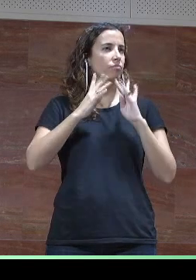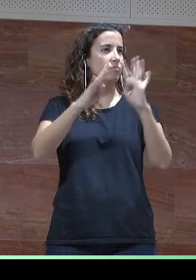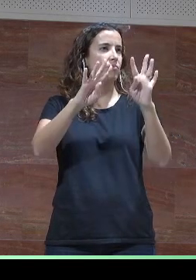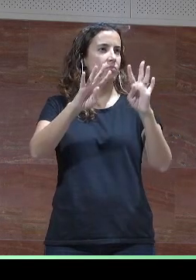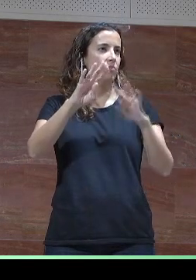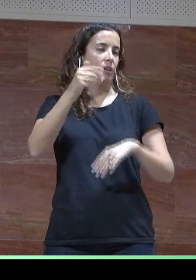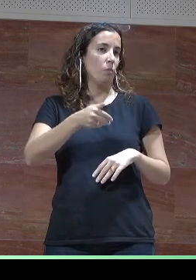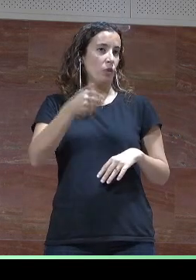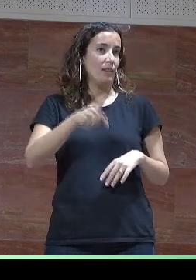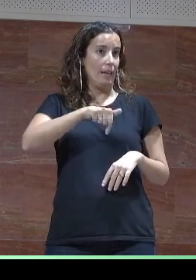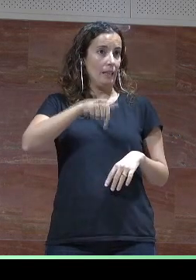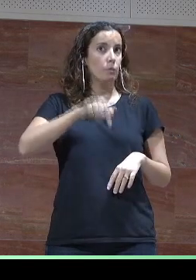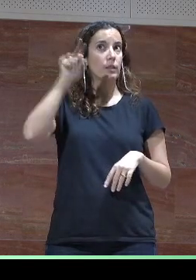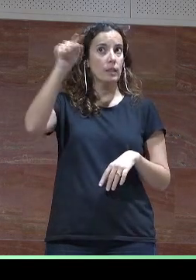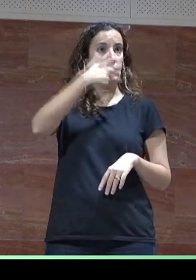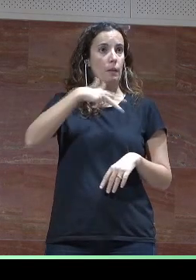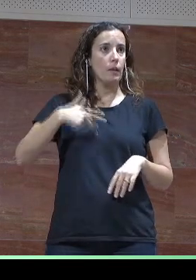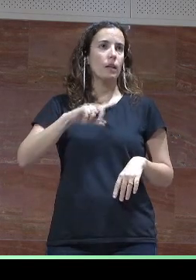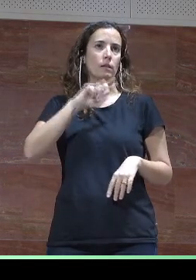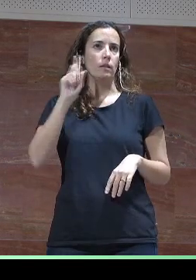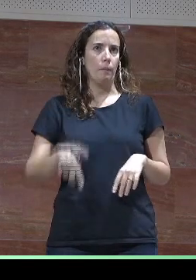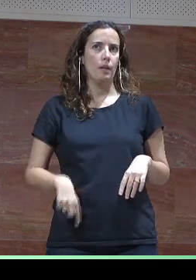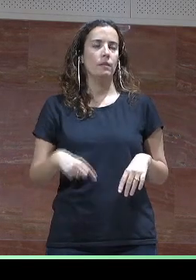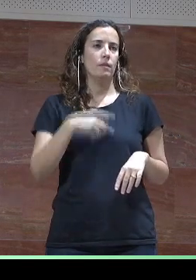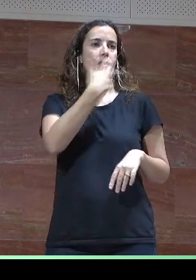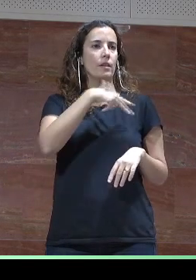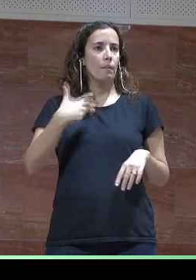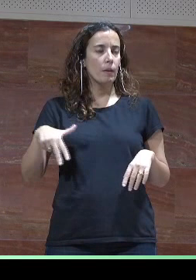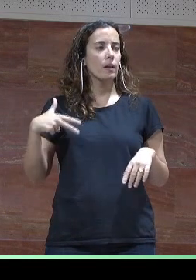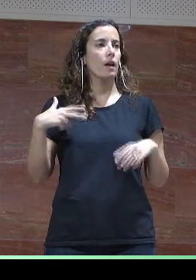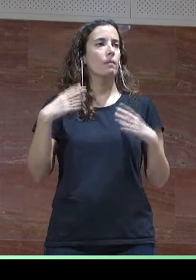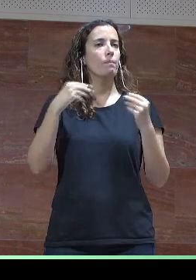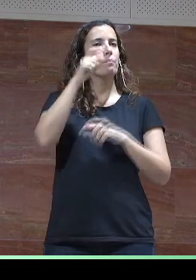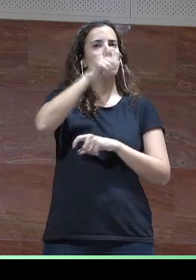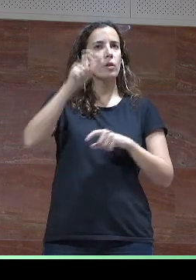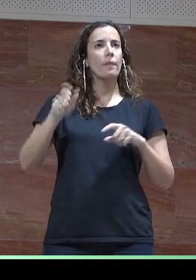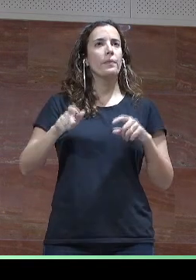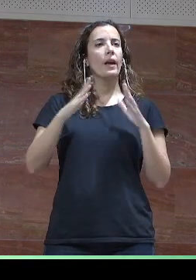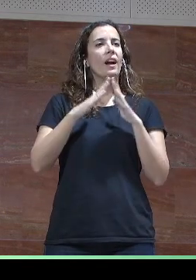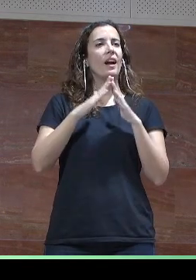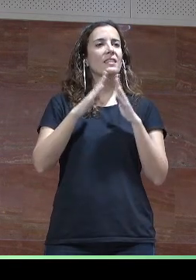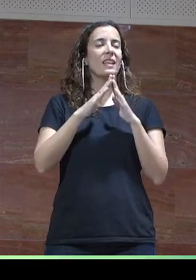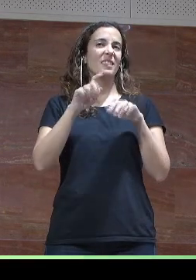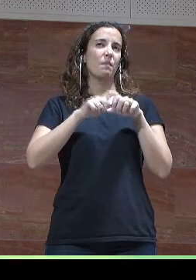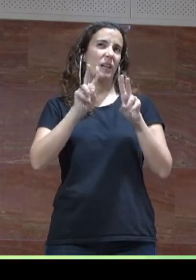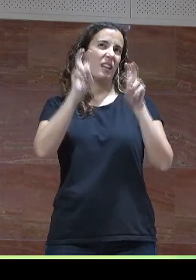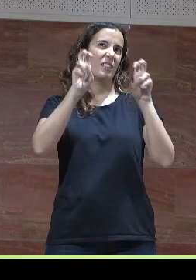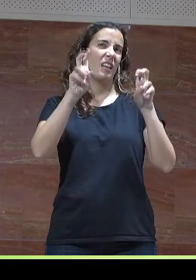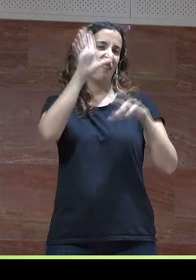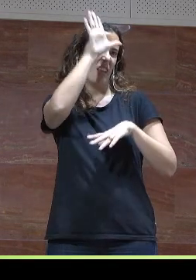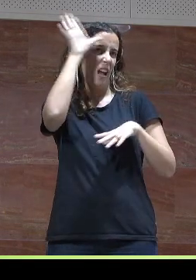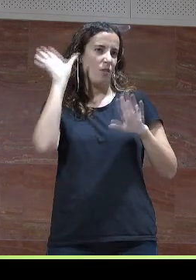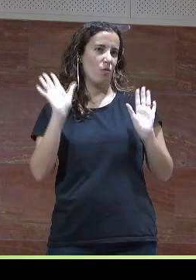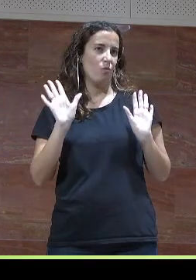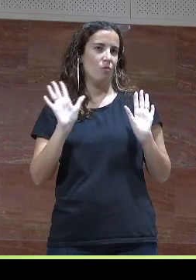allí hay una cosa, a lo mejor en Dinamarca, mucha gente tiene casas de verano, que son